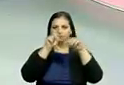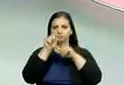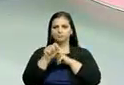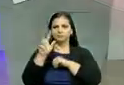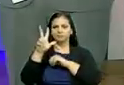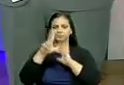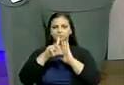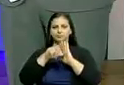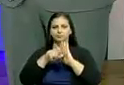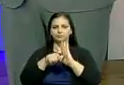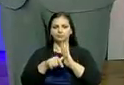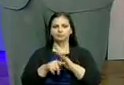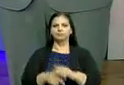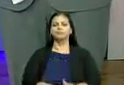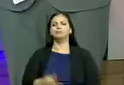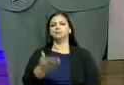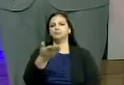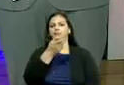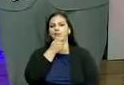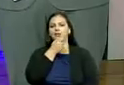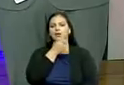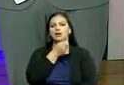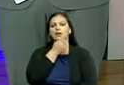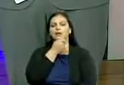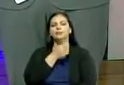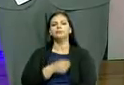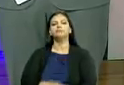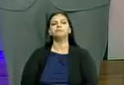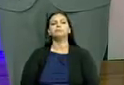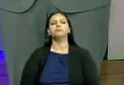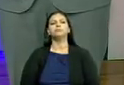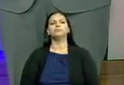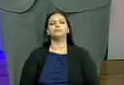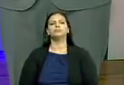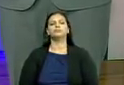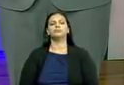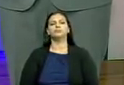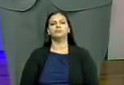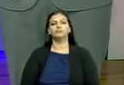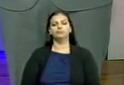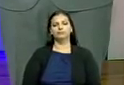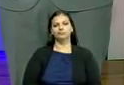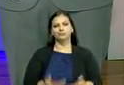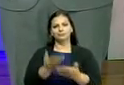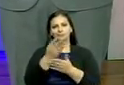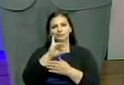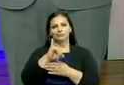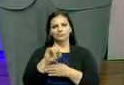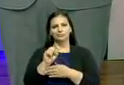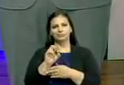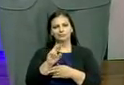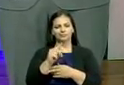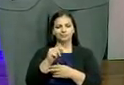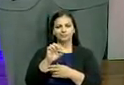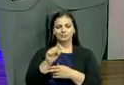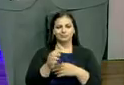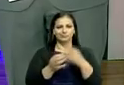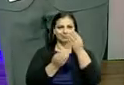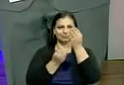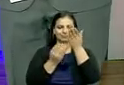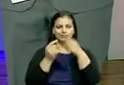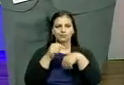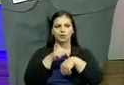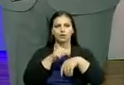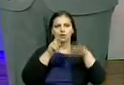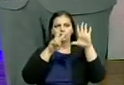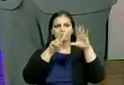de estudios claro que eso lo que sí me quería luisa para eso está nuestro compañero jorge salazar que nos tiene información al propósito cuando son las siete